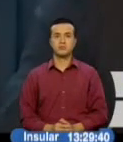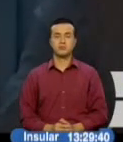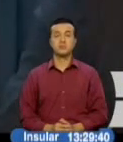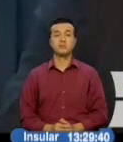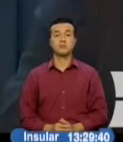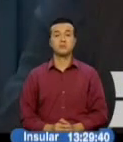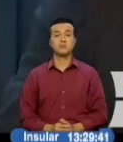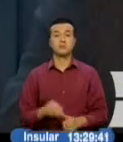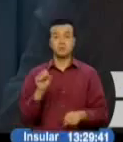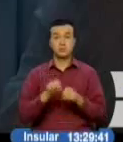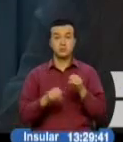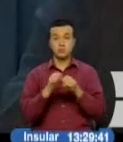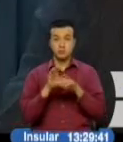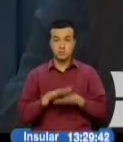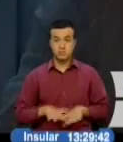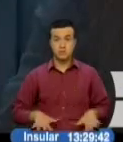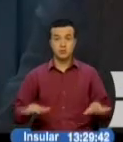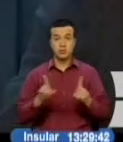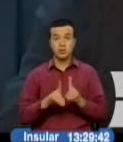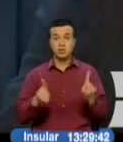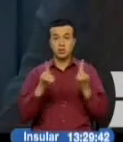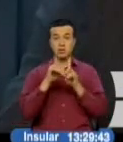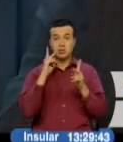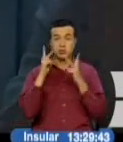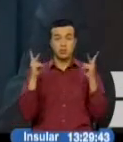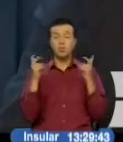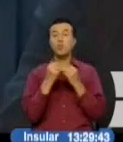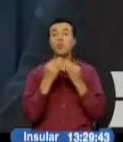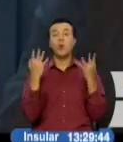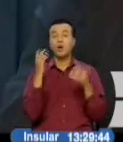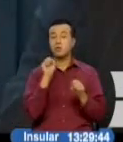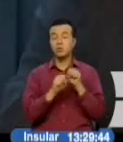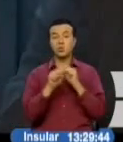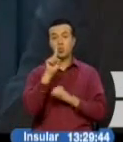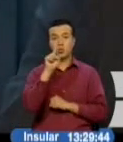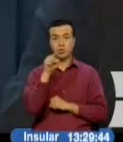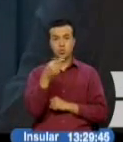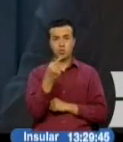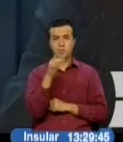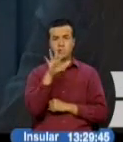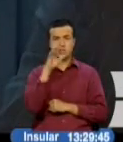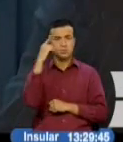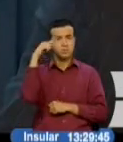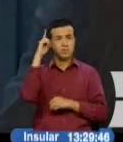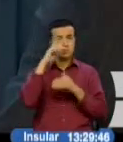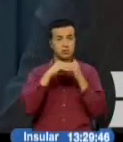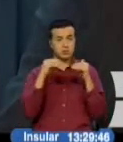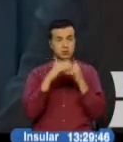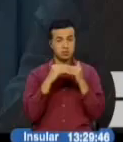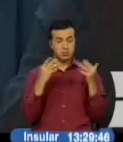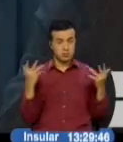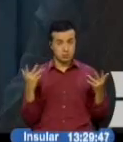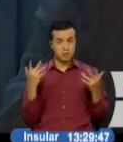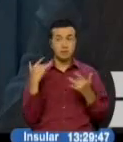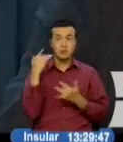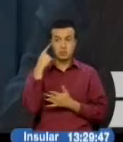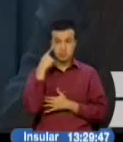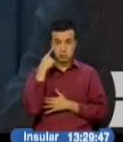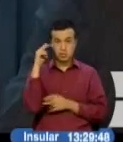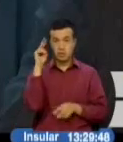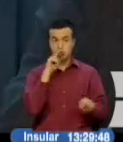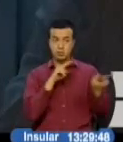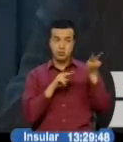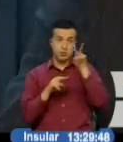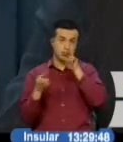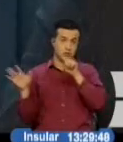El daño total basado en nuestros datos recientes es de al menos $1.5 millones. pero se espera que la